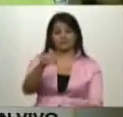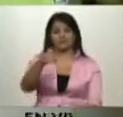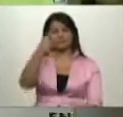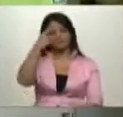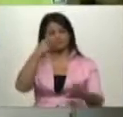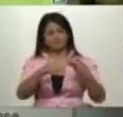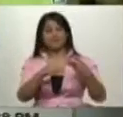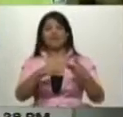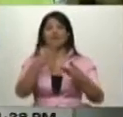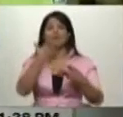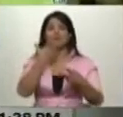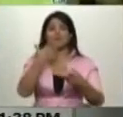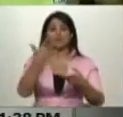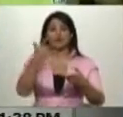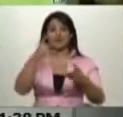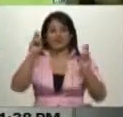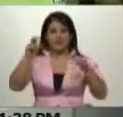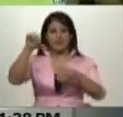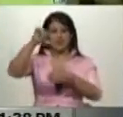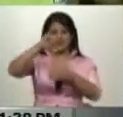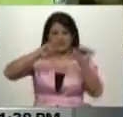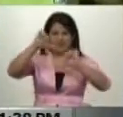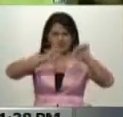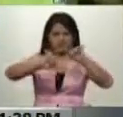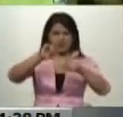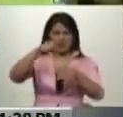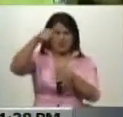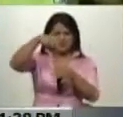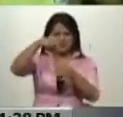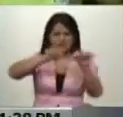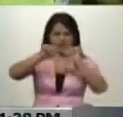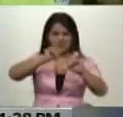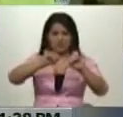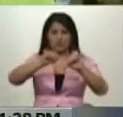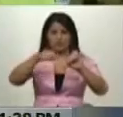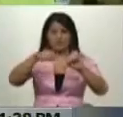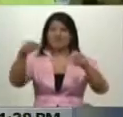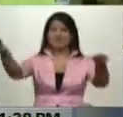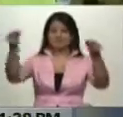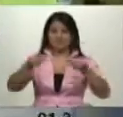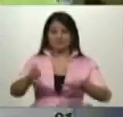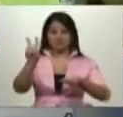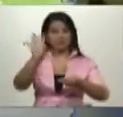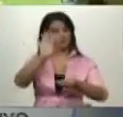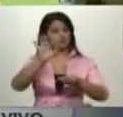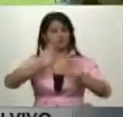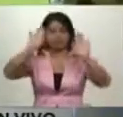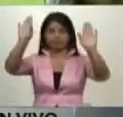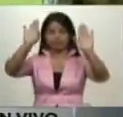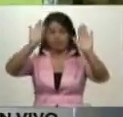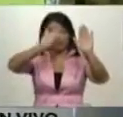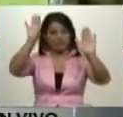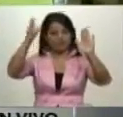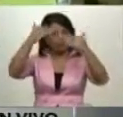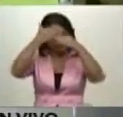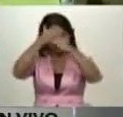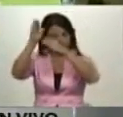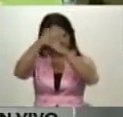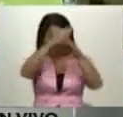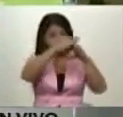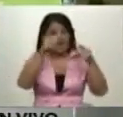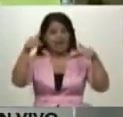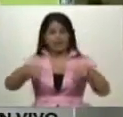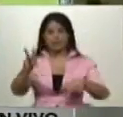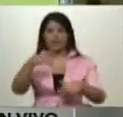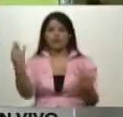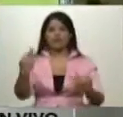la comercialización, importación y producción de transgénicos en el territorio nacional, y que bueno, es una ley que viene a marcar